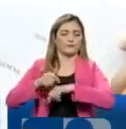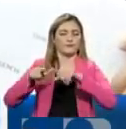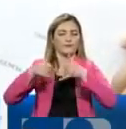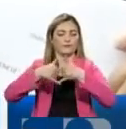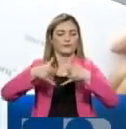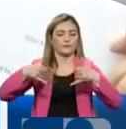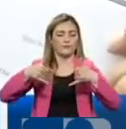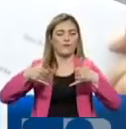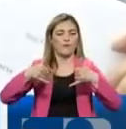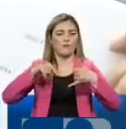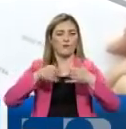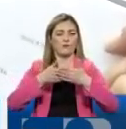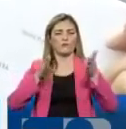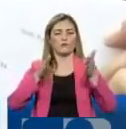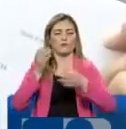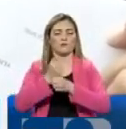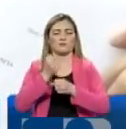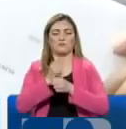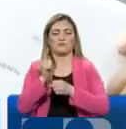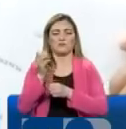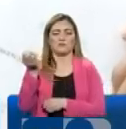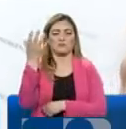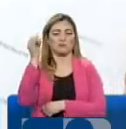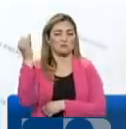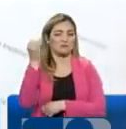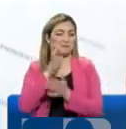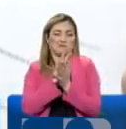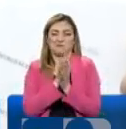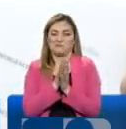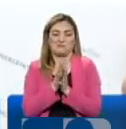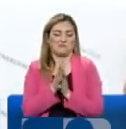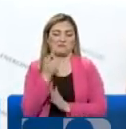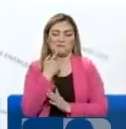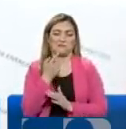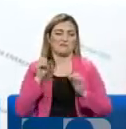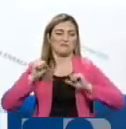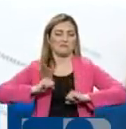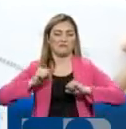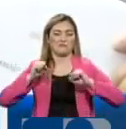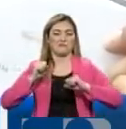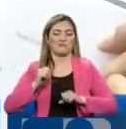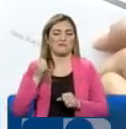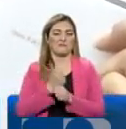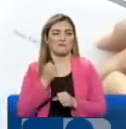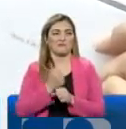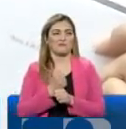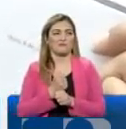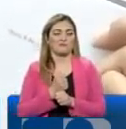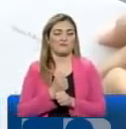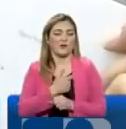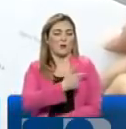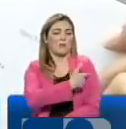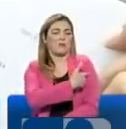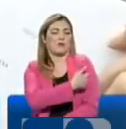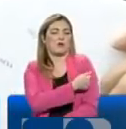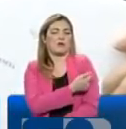establecimientos están considerados para volver a trabajar ni en semáforo verde. Muchos hablan de que se puede pensar que se puede volver a trabajar cuando hay una vacuna.